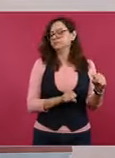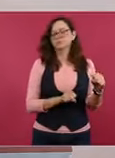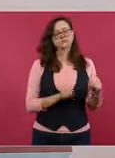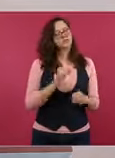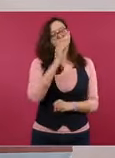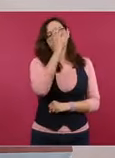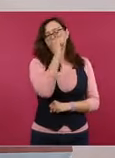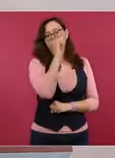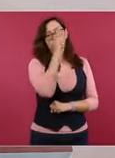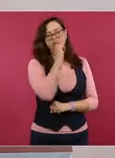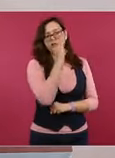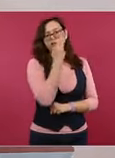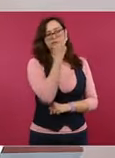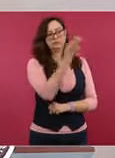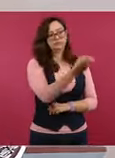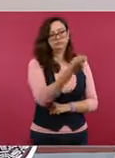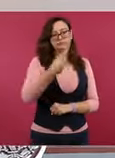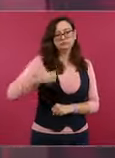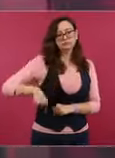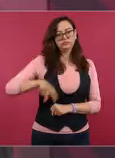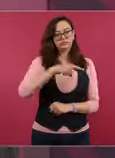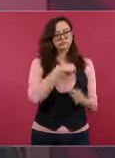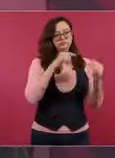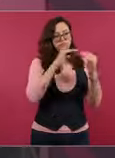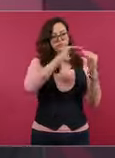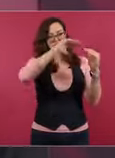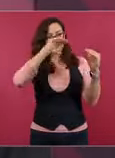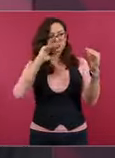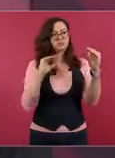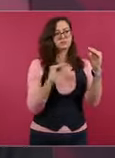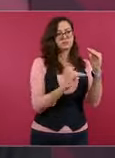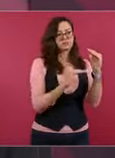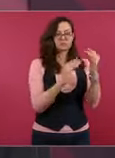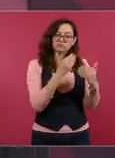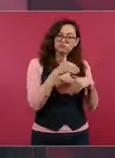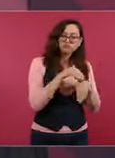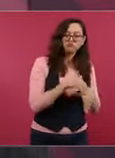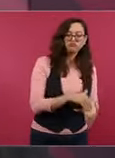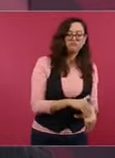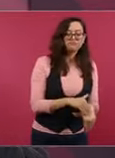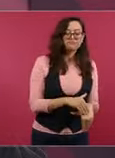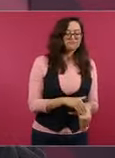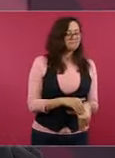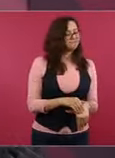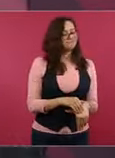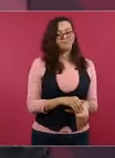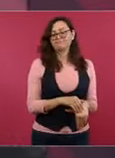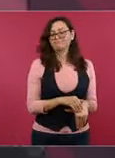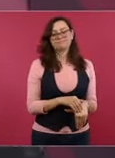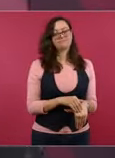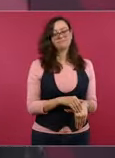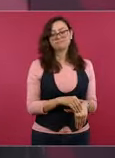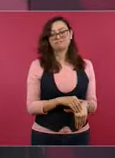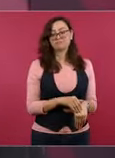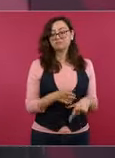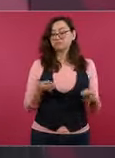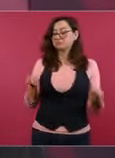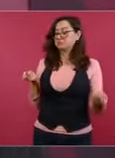Nosotros no vamos a ser un Estado asociado, ni mucho menos una